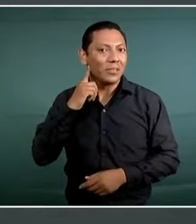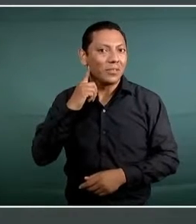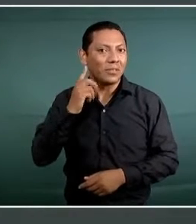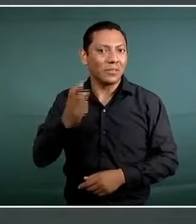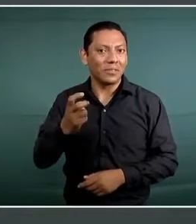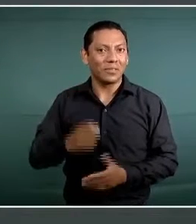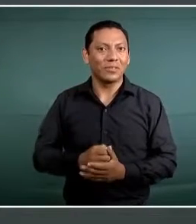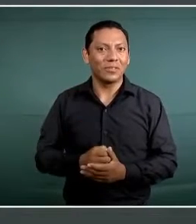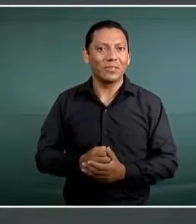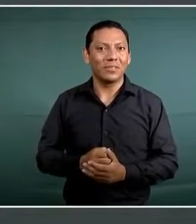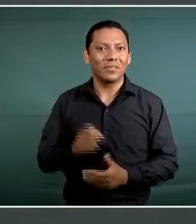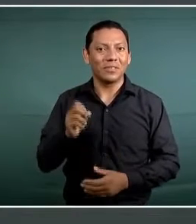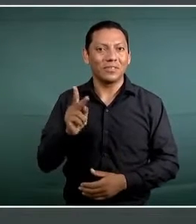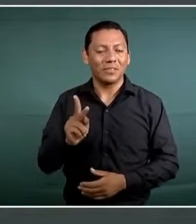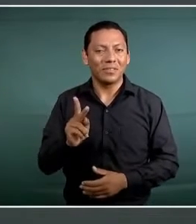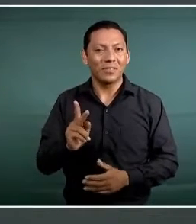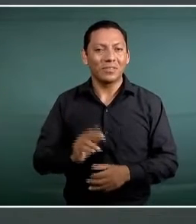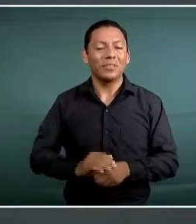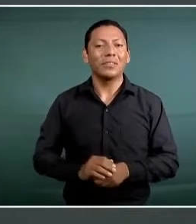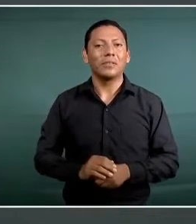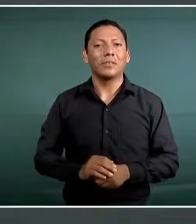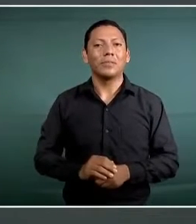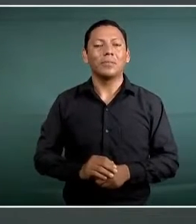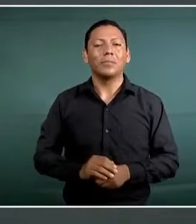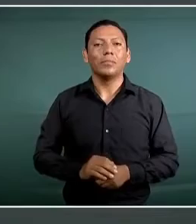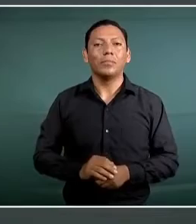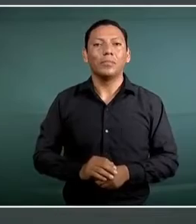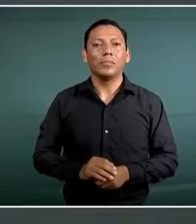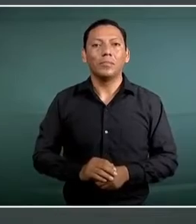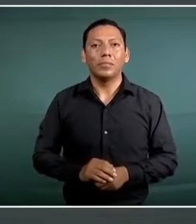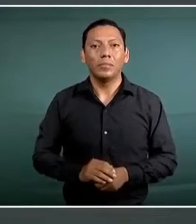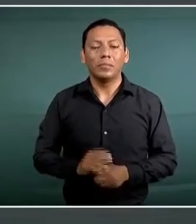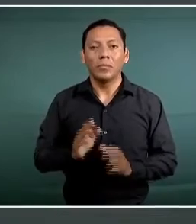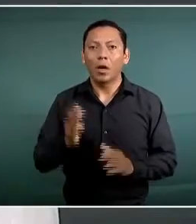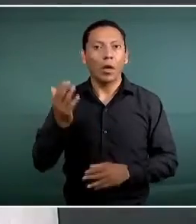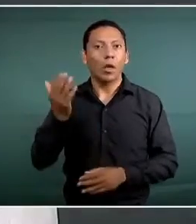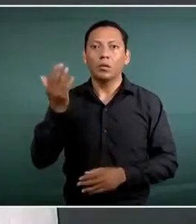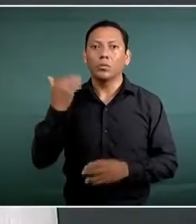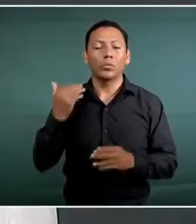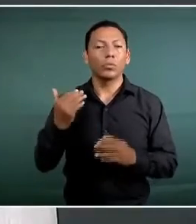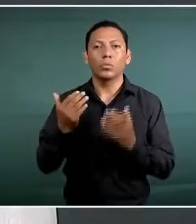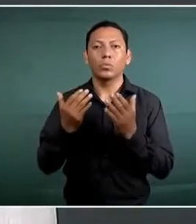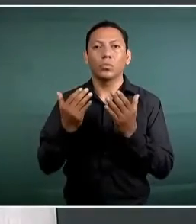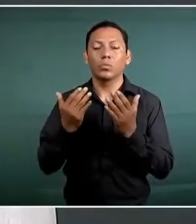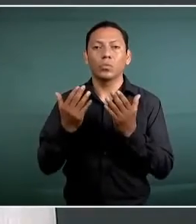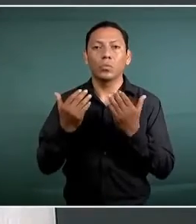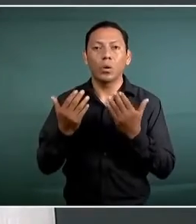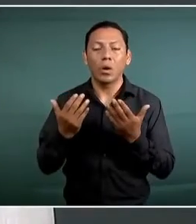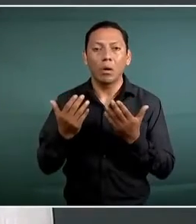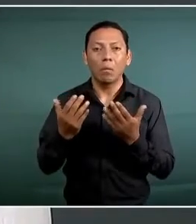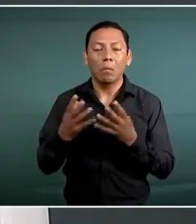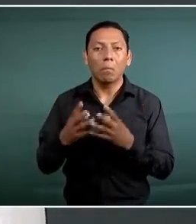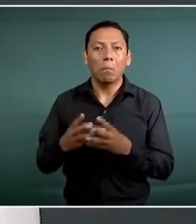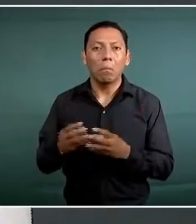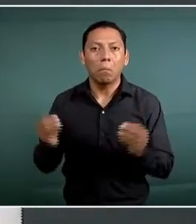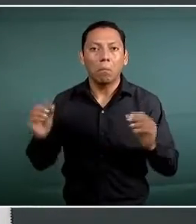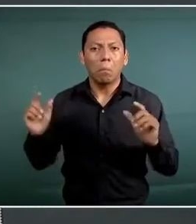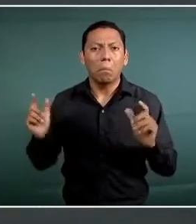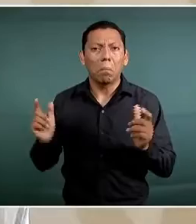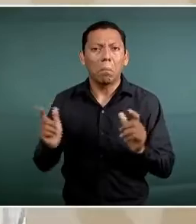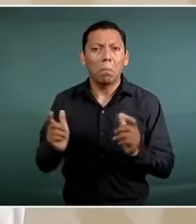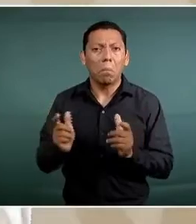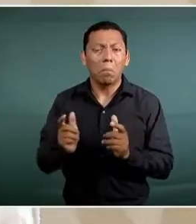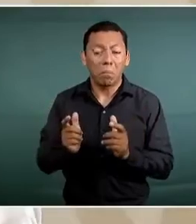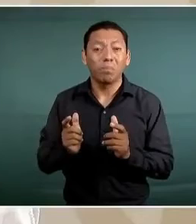Porque ya no habían guacamayas, estaban